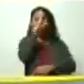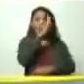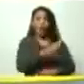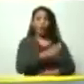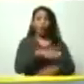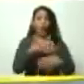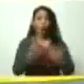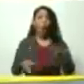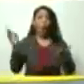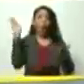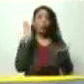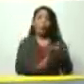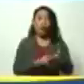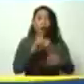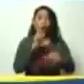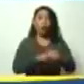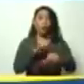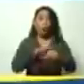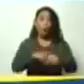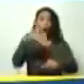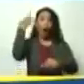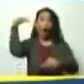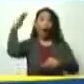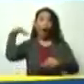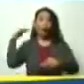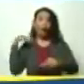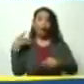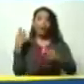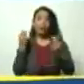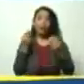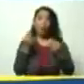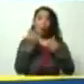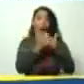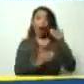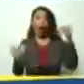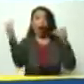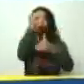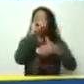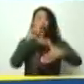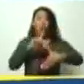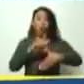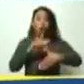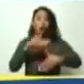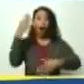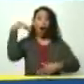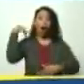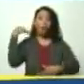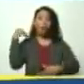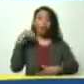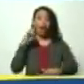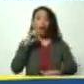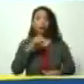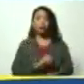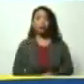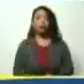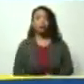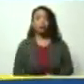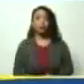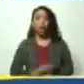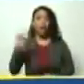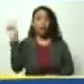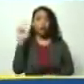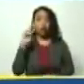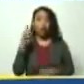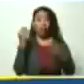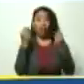que volveríamos a los tiempos de tener los salarios más altos de América Latina como los tuvimos Venezuela tuvo